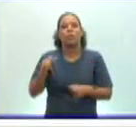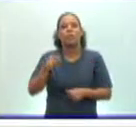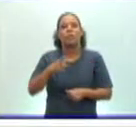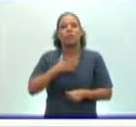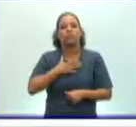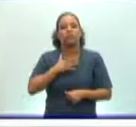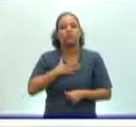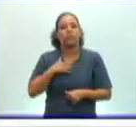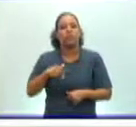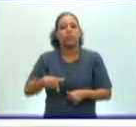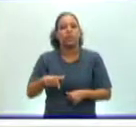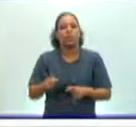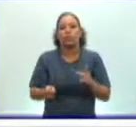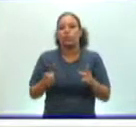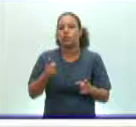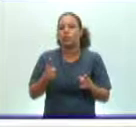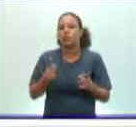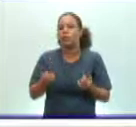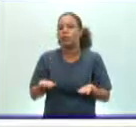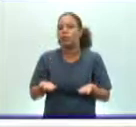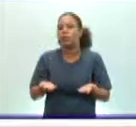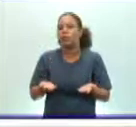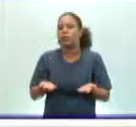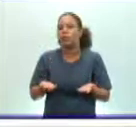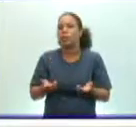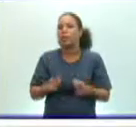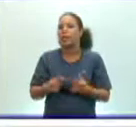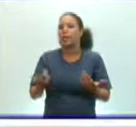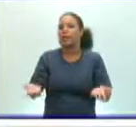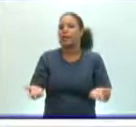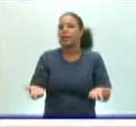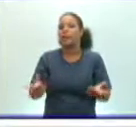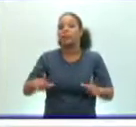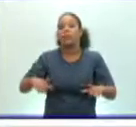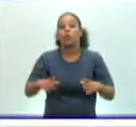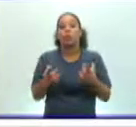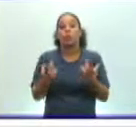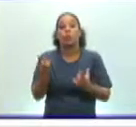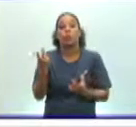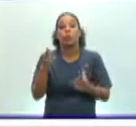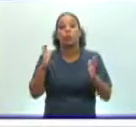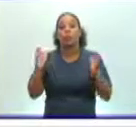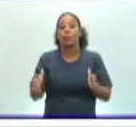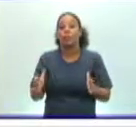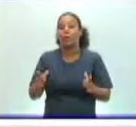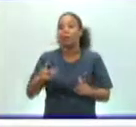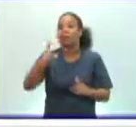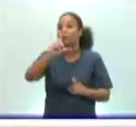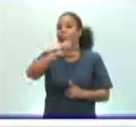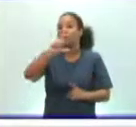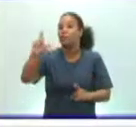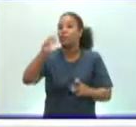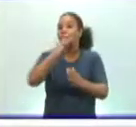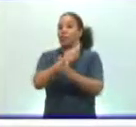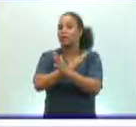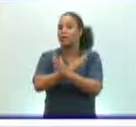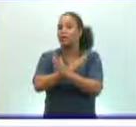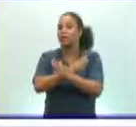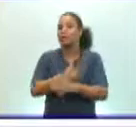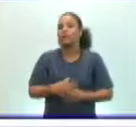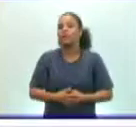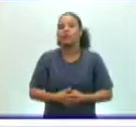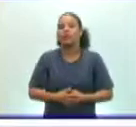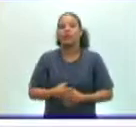de semirrecta para que se cumpla la segunda parte del teorema de las transversales?